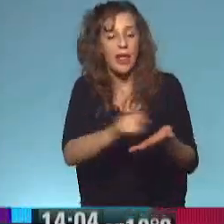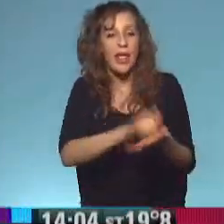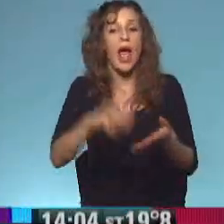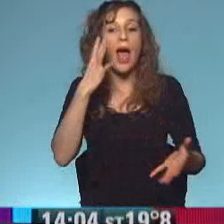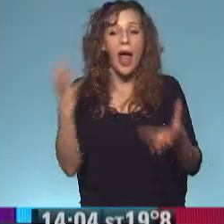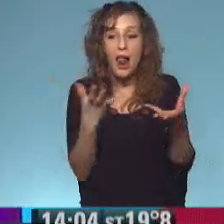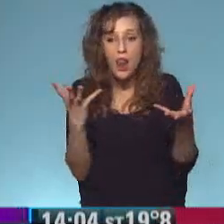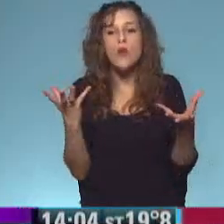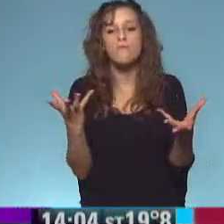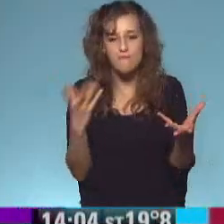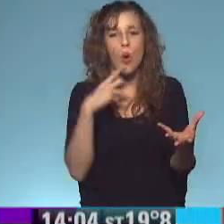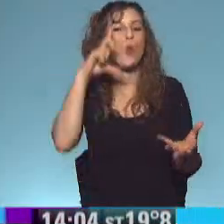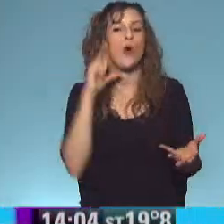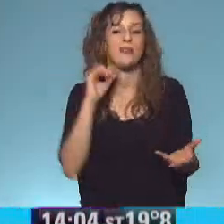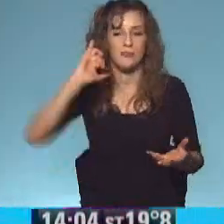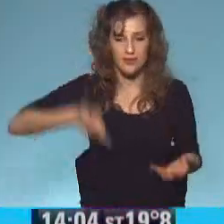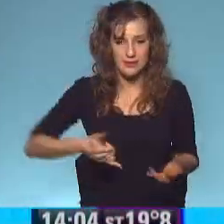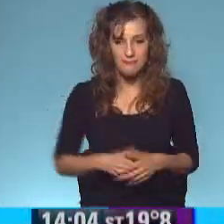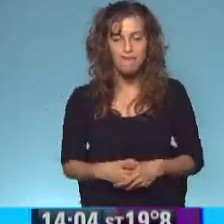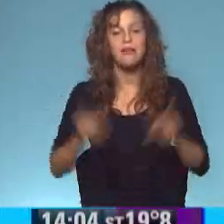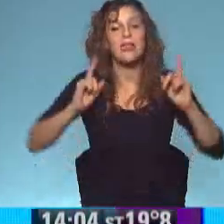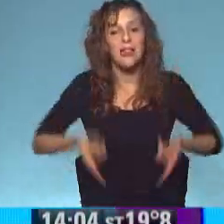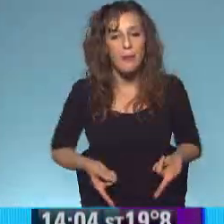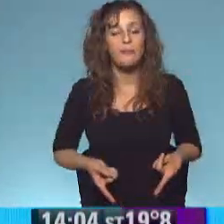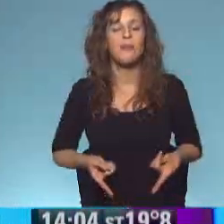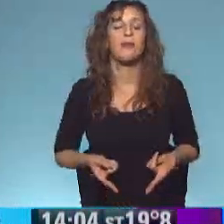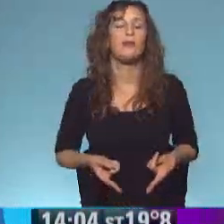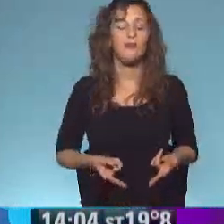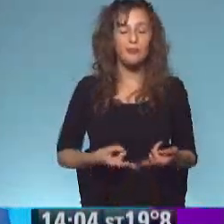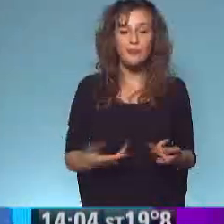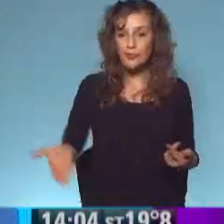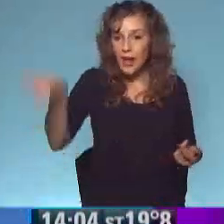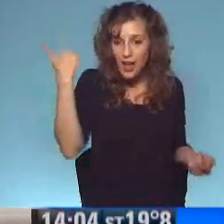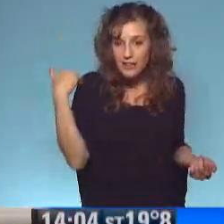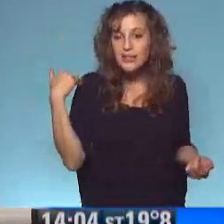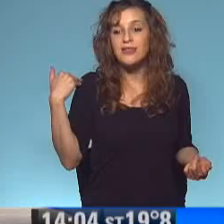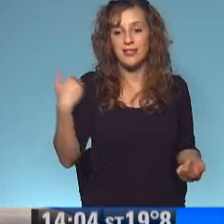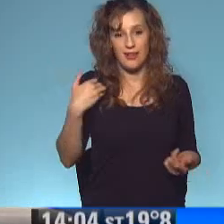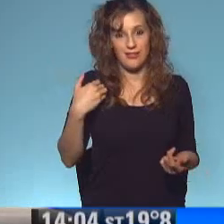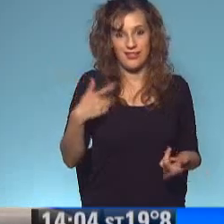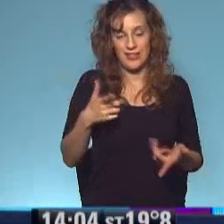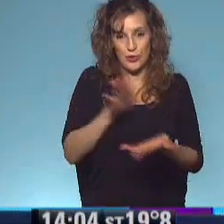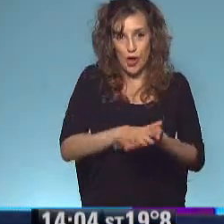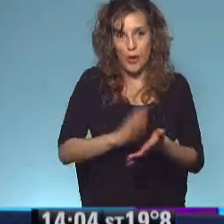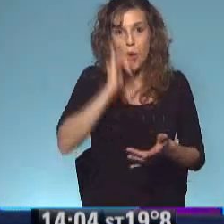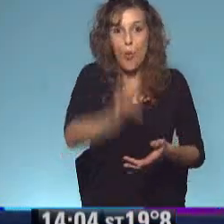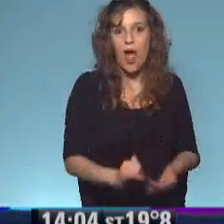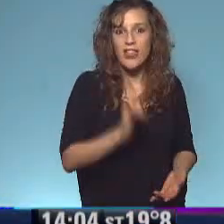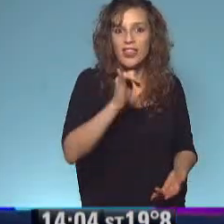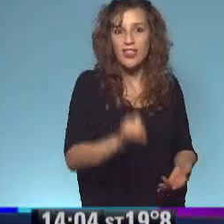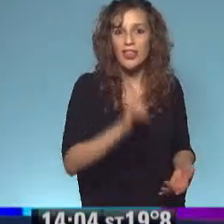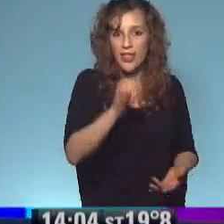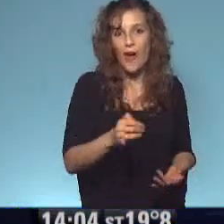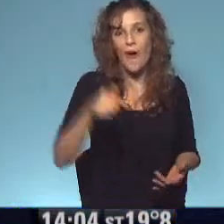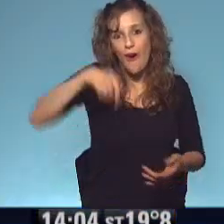Exacto. Muy bien. Y bueno, y también estuvimos avanzando con el cuento, que ya a esta altura es la novela de la tarde. Prometenos que hoy